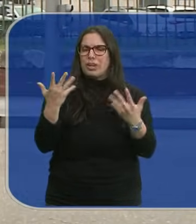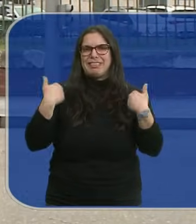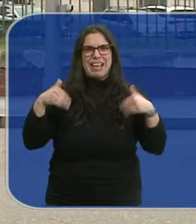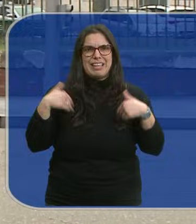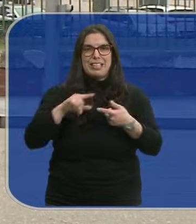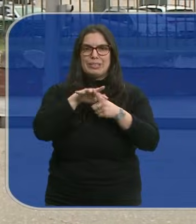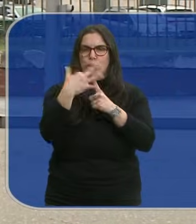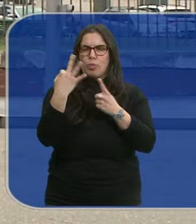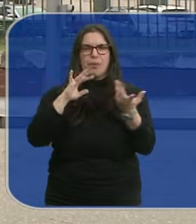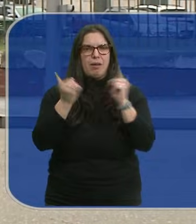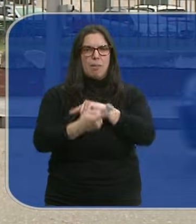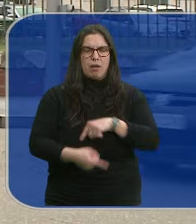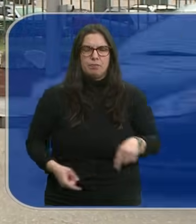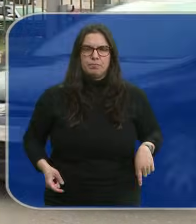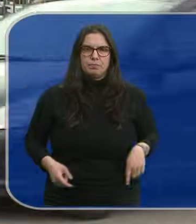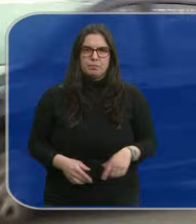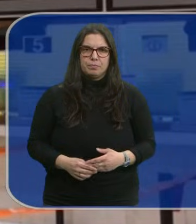la situación.